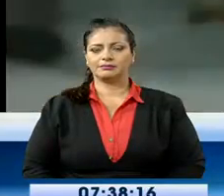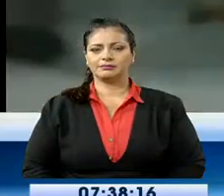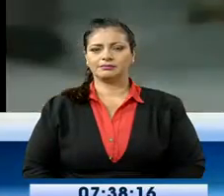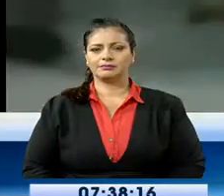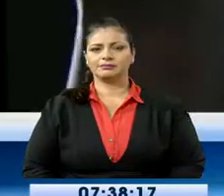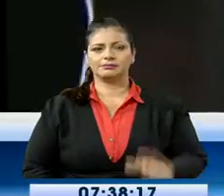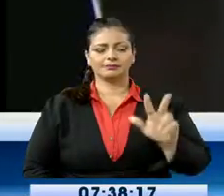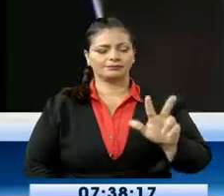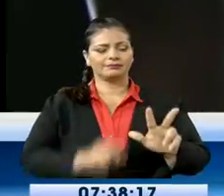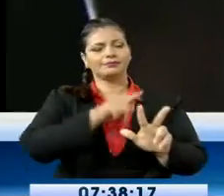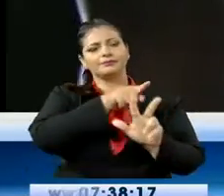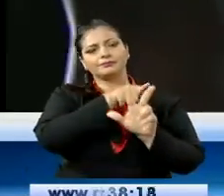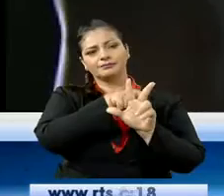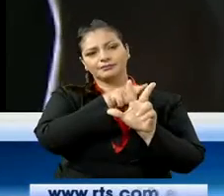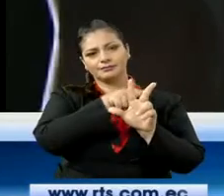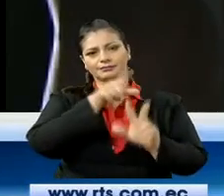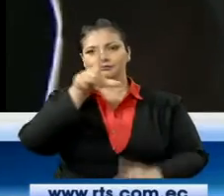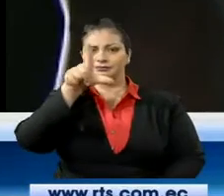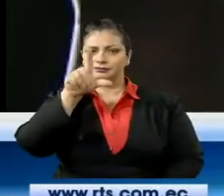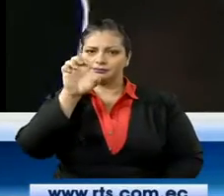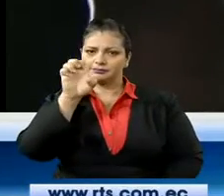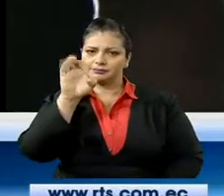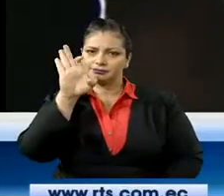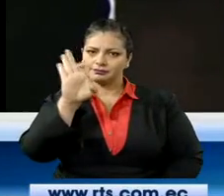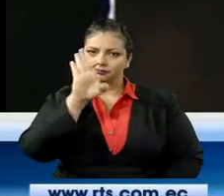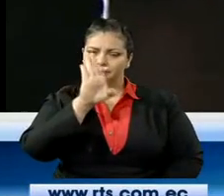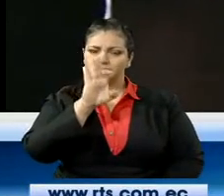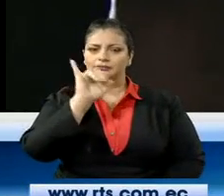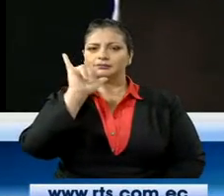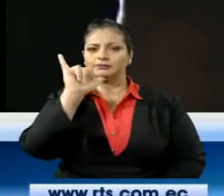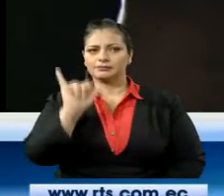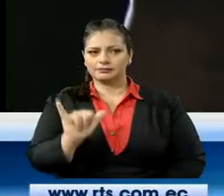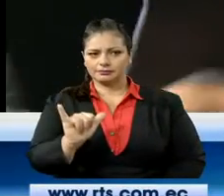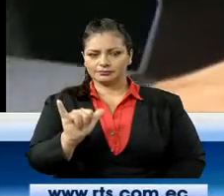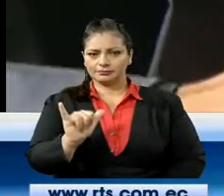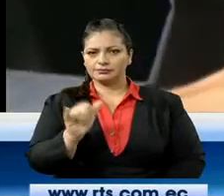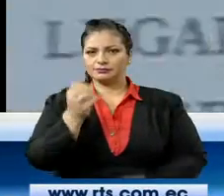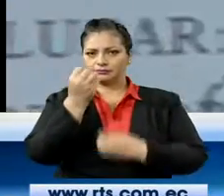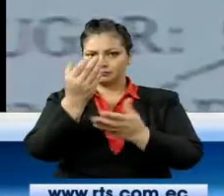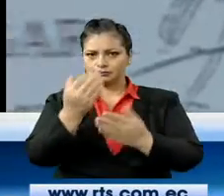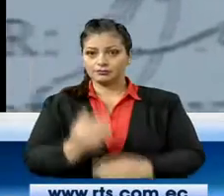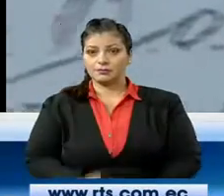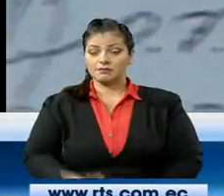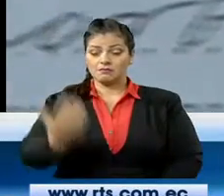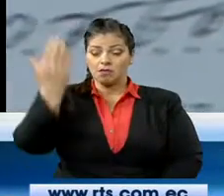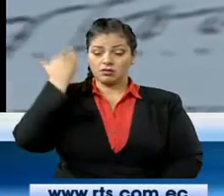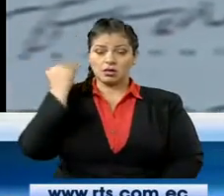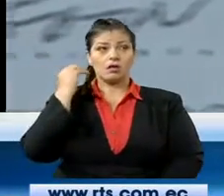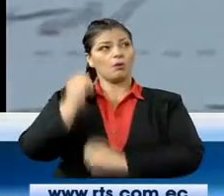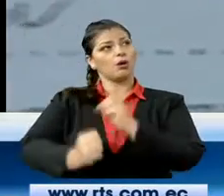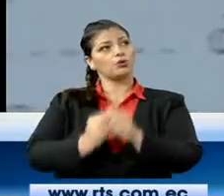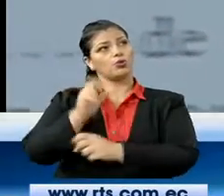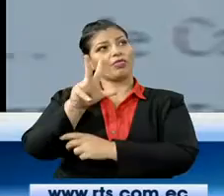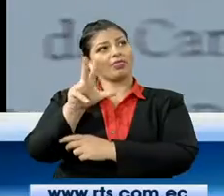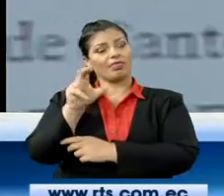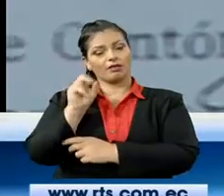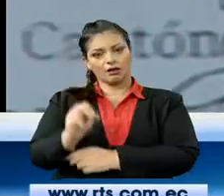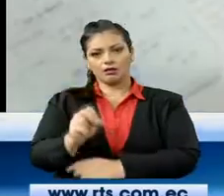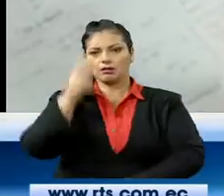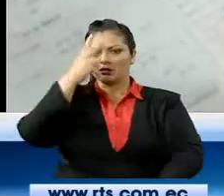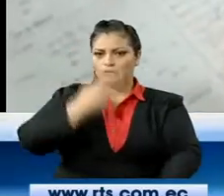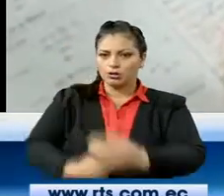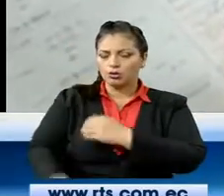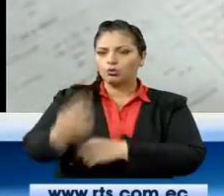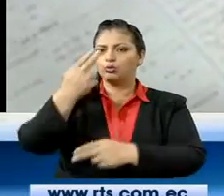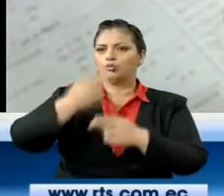En el caso de doña Leti Betancourt, el mundo se le derrumbó hace más de 30 años, cuando su hijo Luis Euclides desapareció.